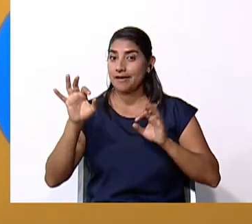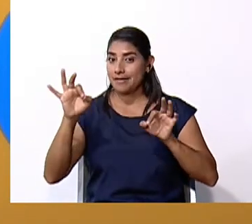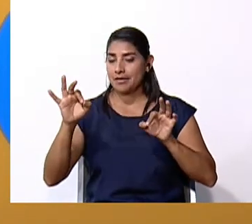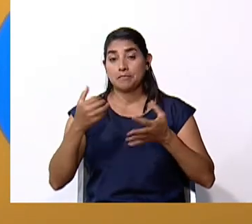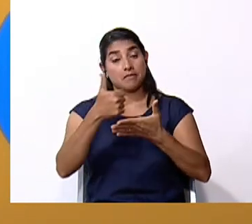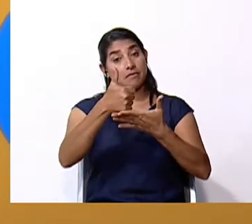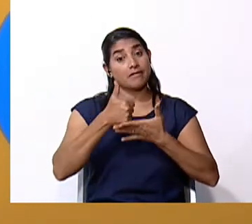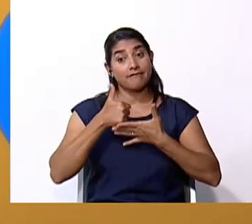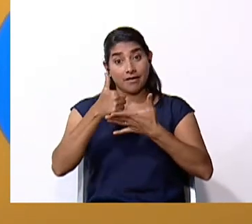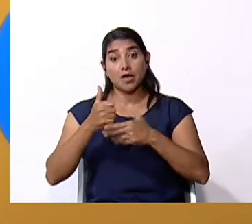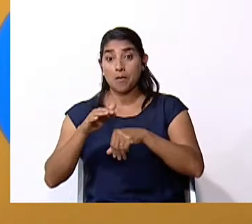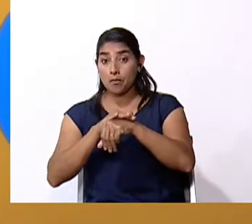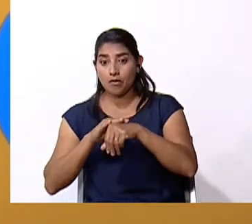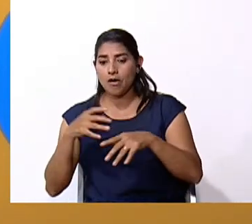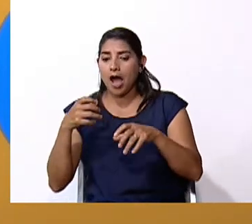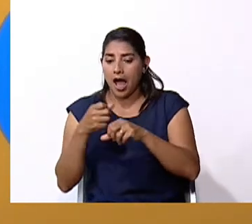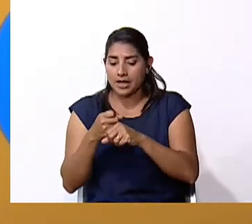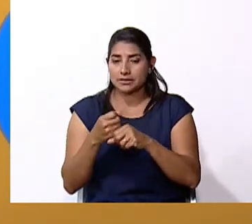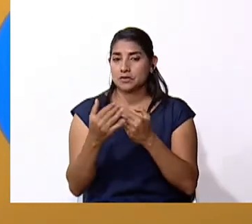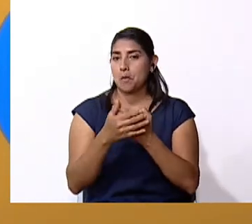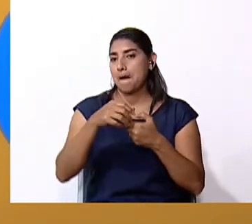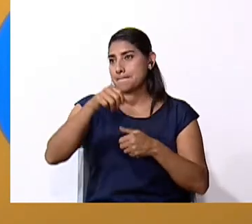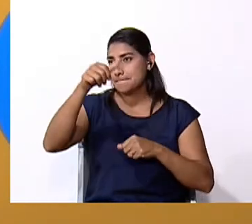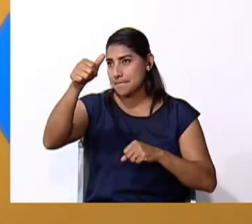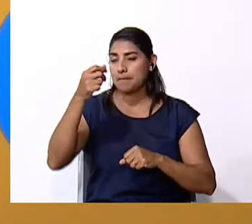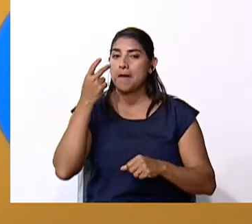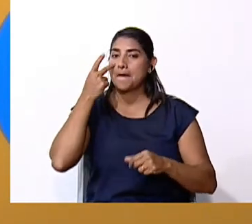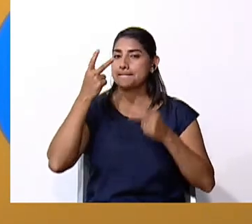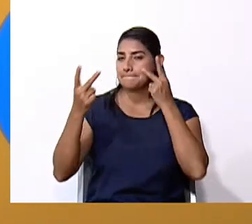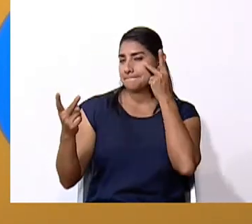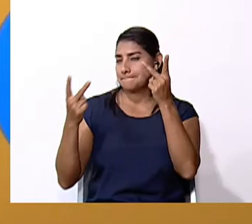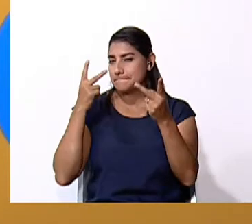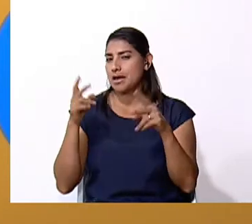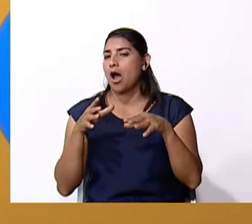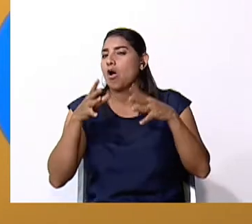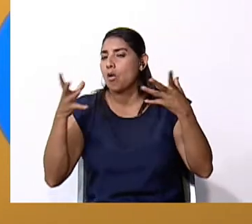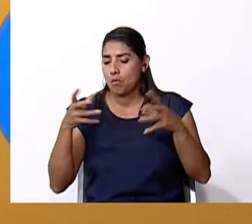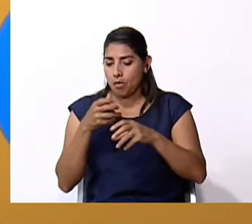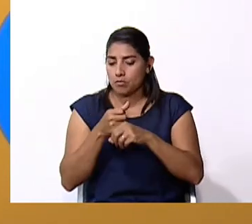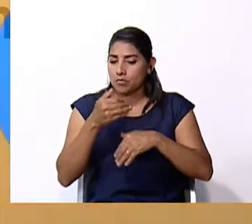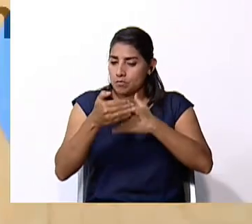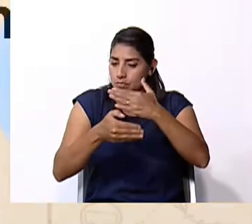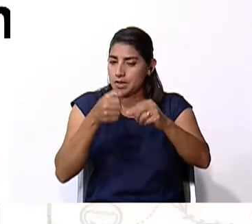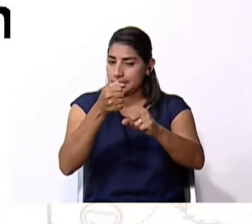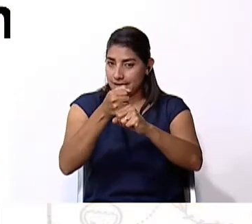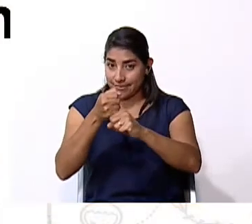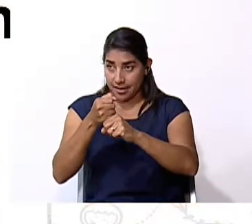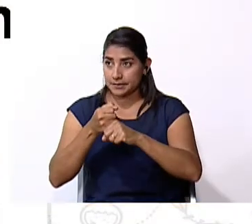ayudar a elaborar este. Vean cómo vamos a irlo realizando.